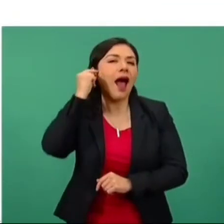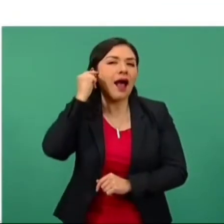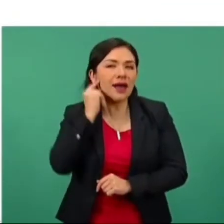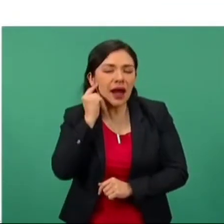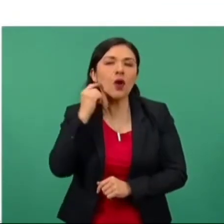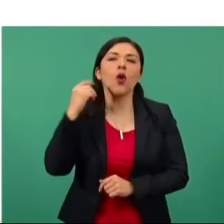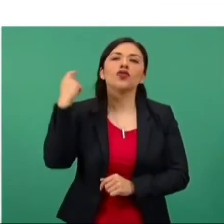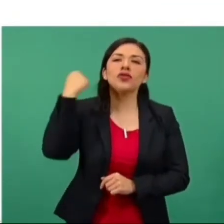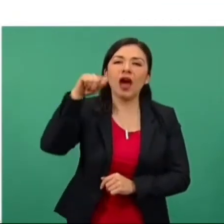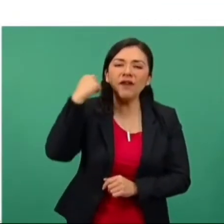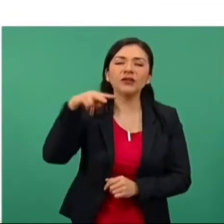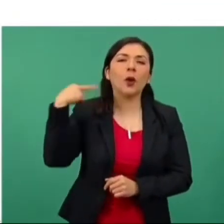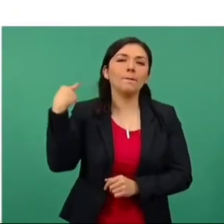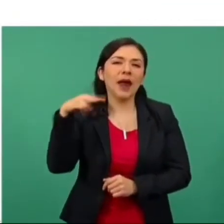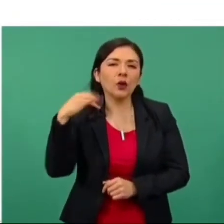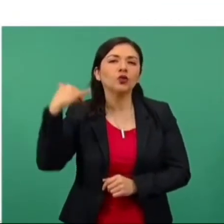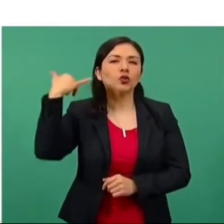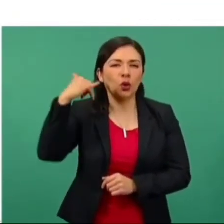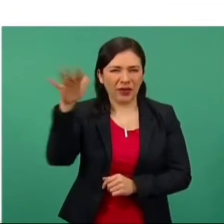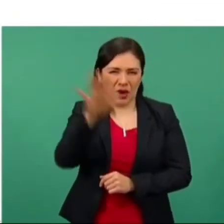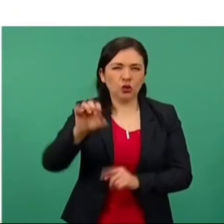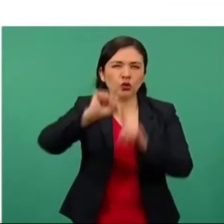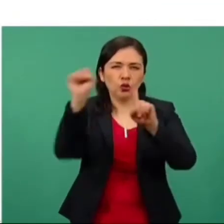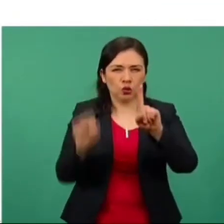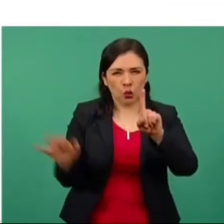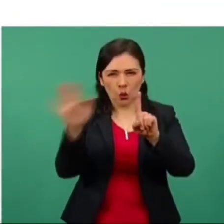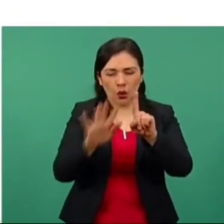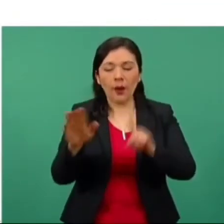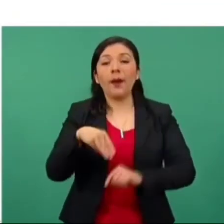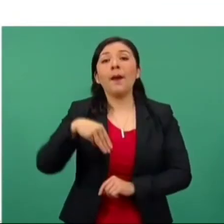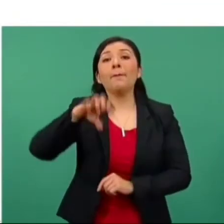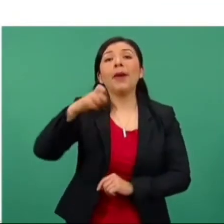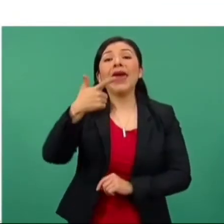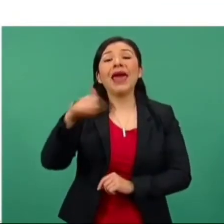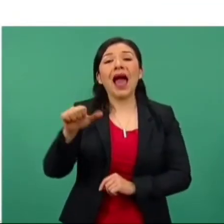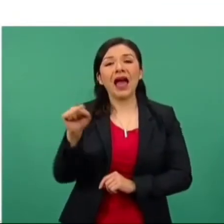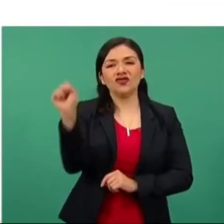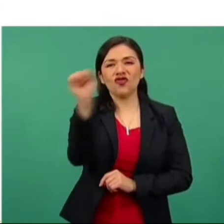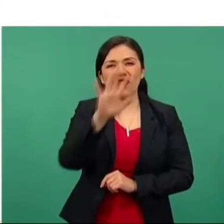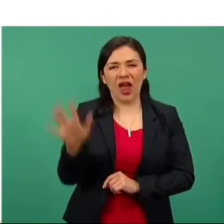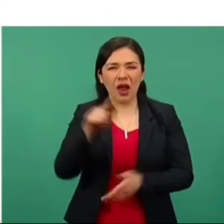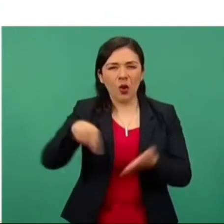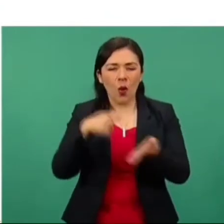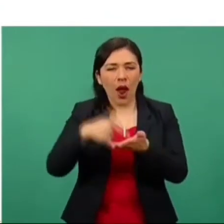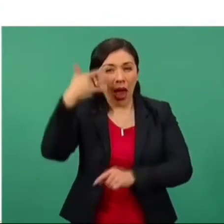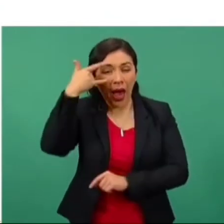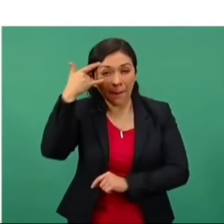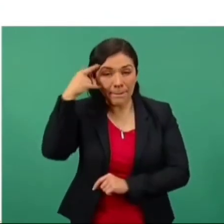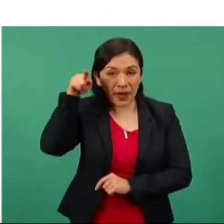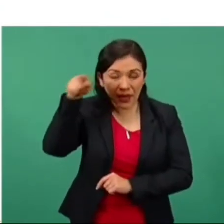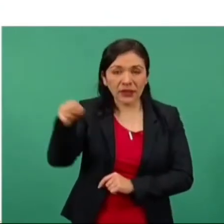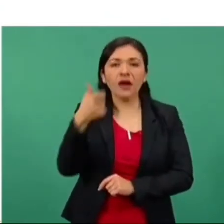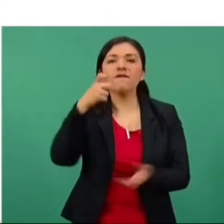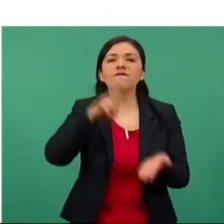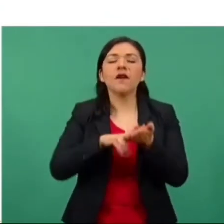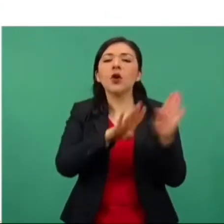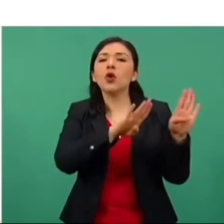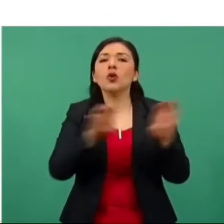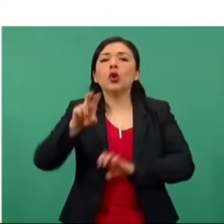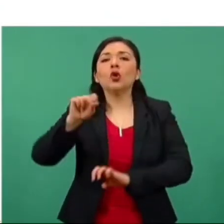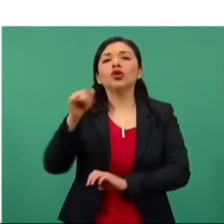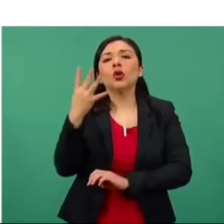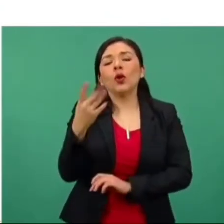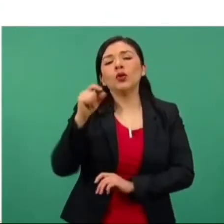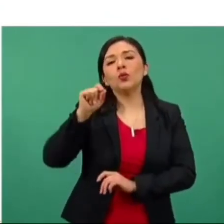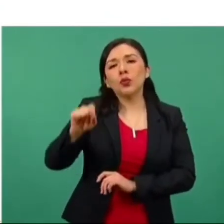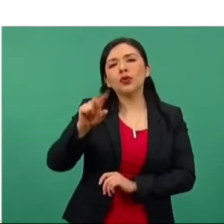Tabasco, Veracruz y Yucatán del sureste, Mega Soriana en Campeche, Campeche, novecientos ochenta